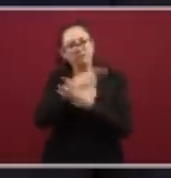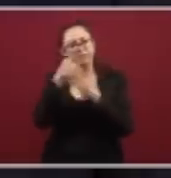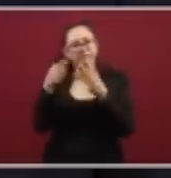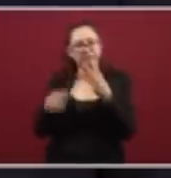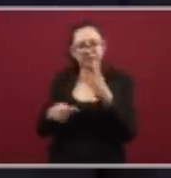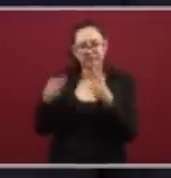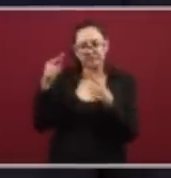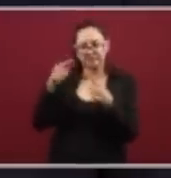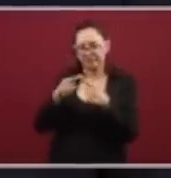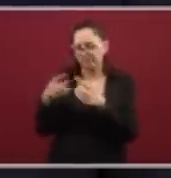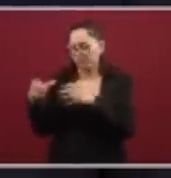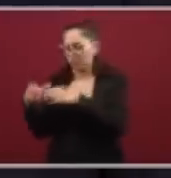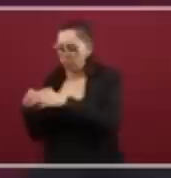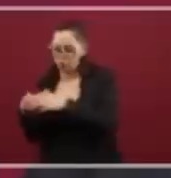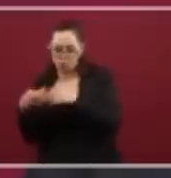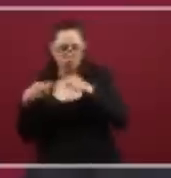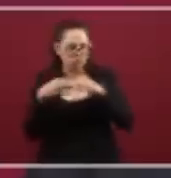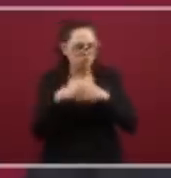se enfrenten